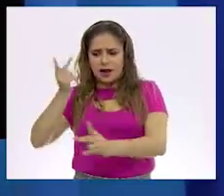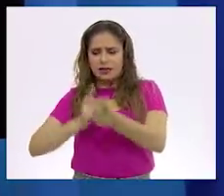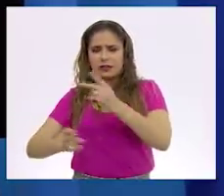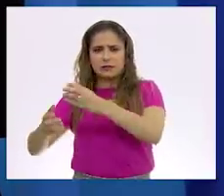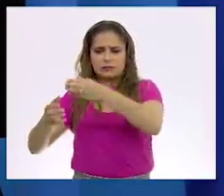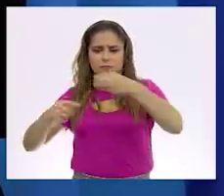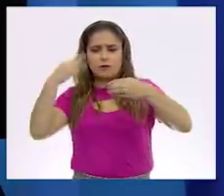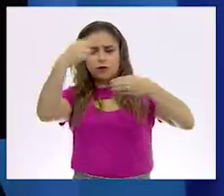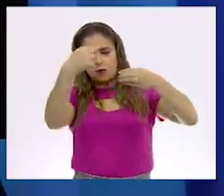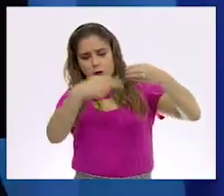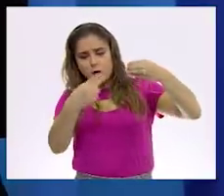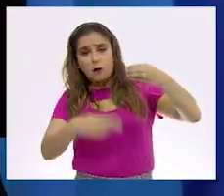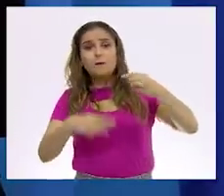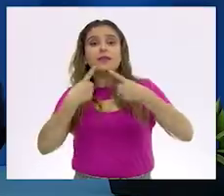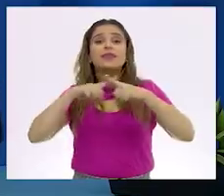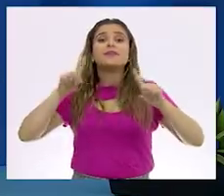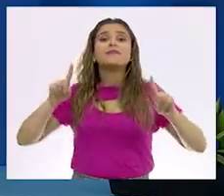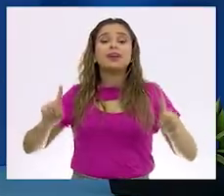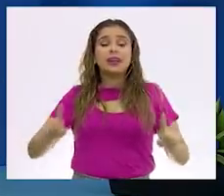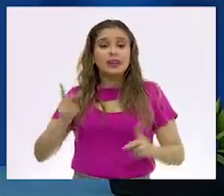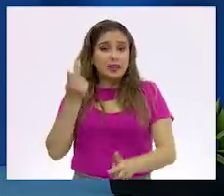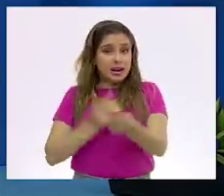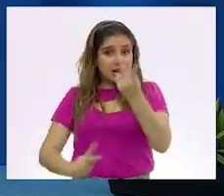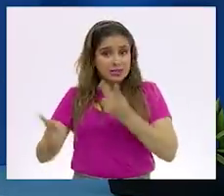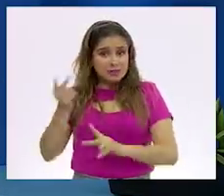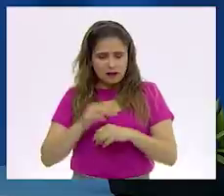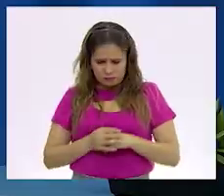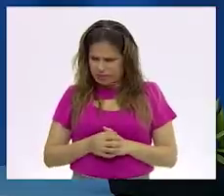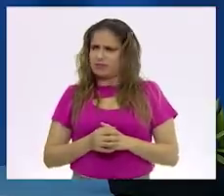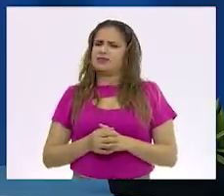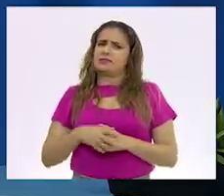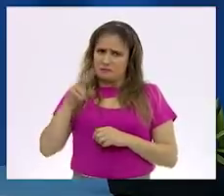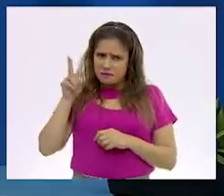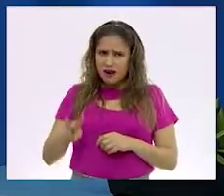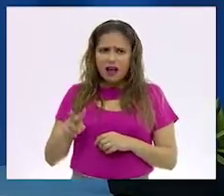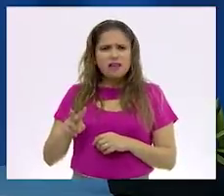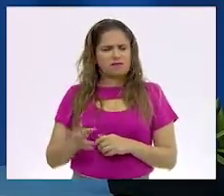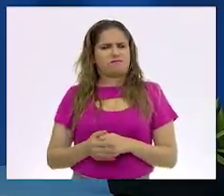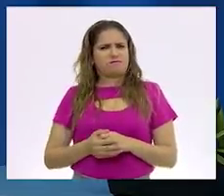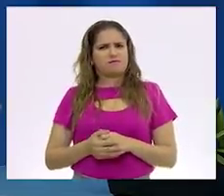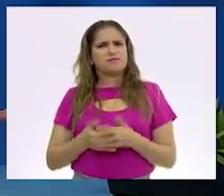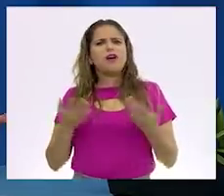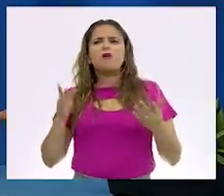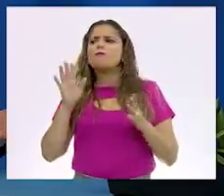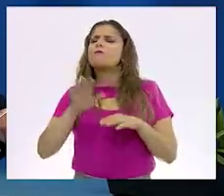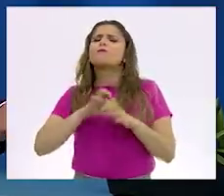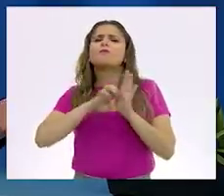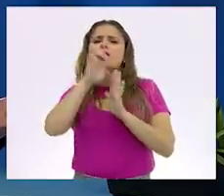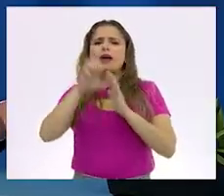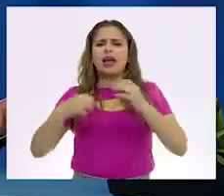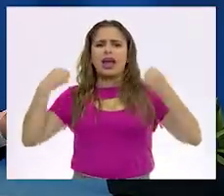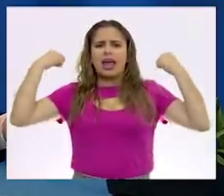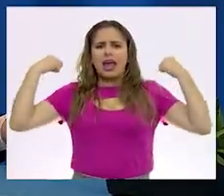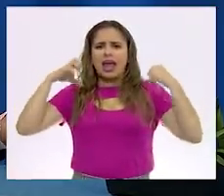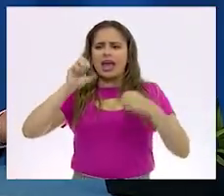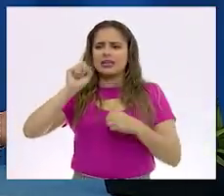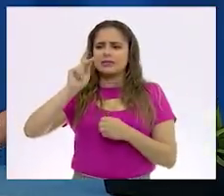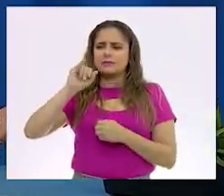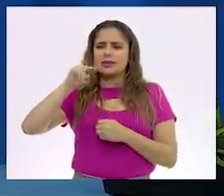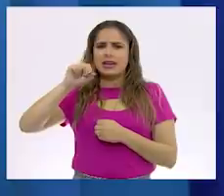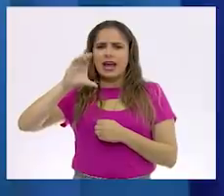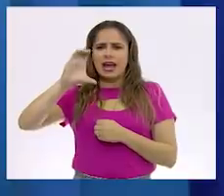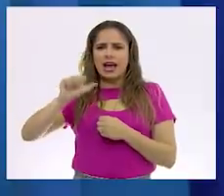nombres diferentes? ¿Ah, en serio? Como por ejemplo, ¿qué serían las espinacas y las lechugas?